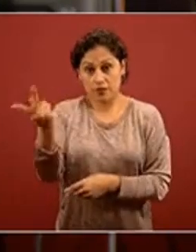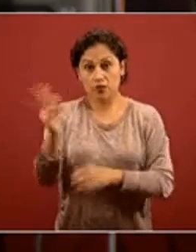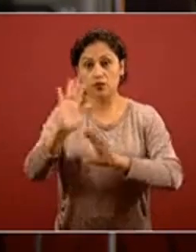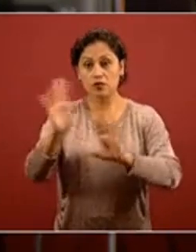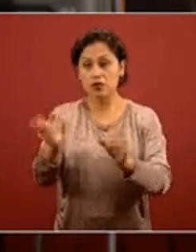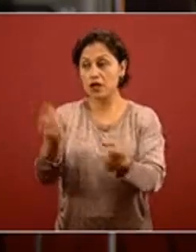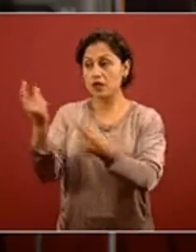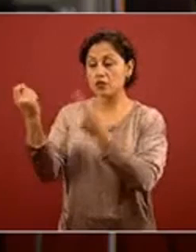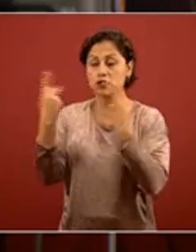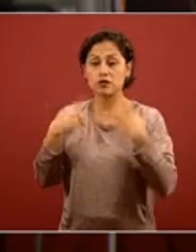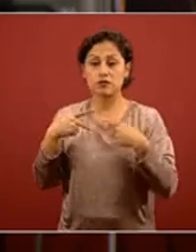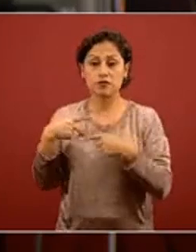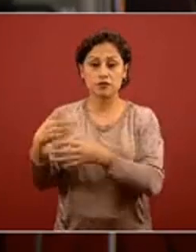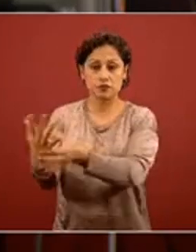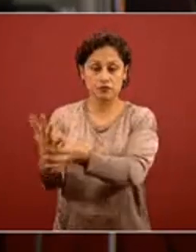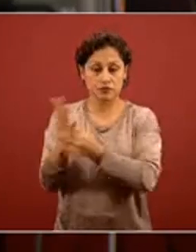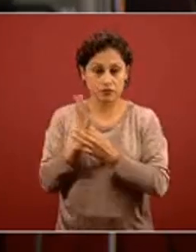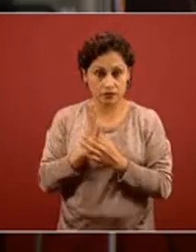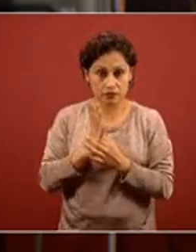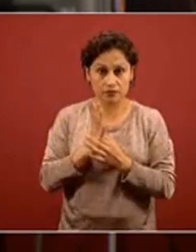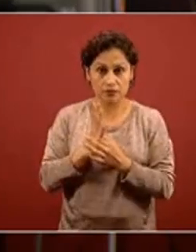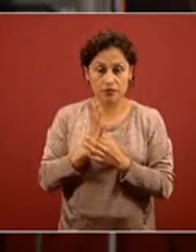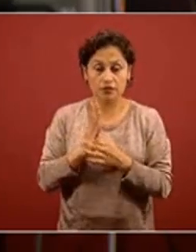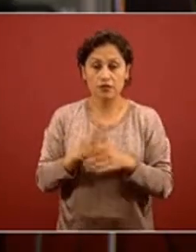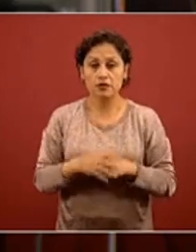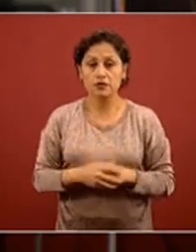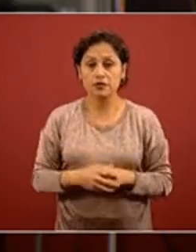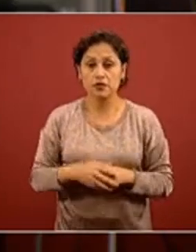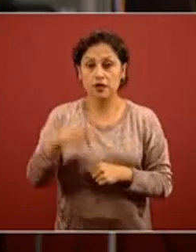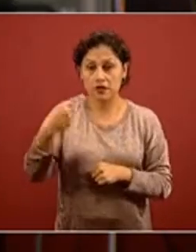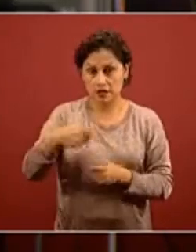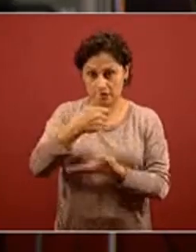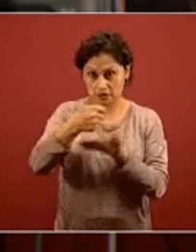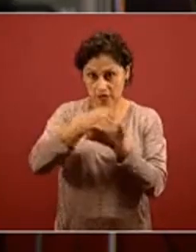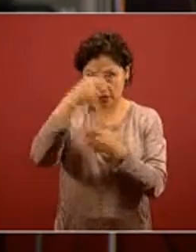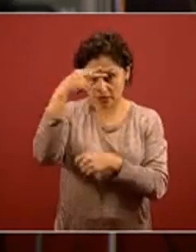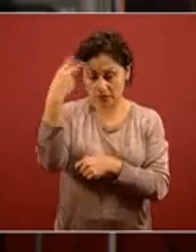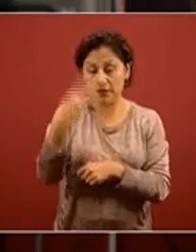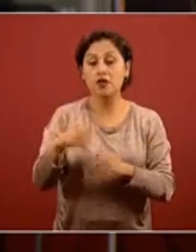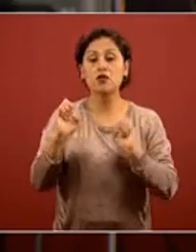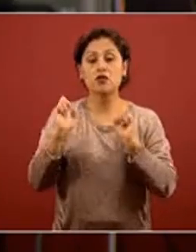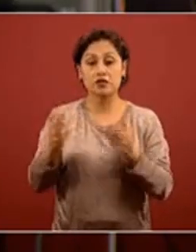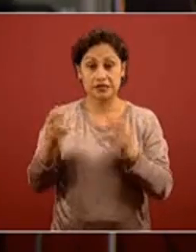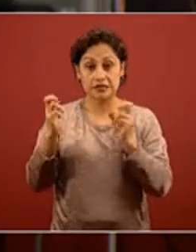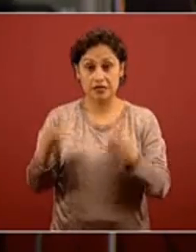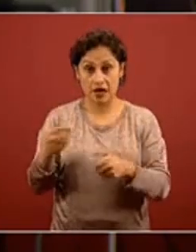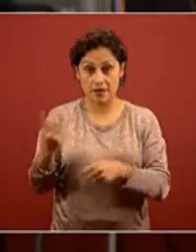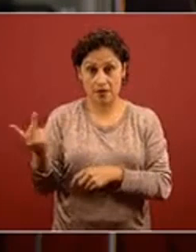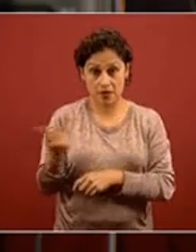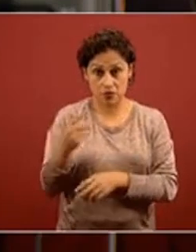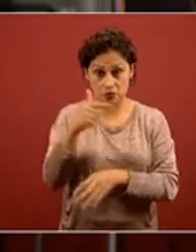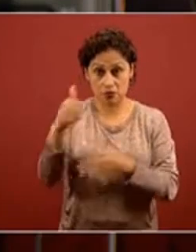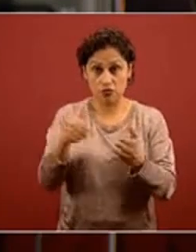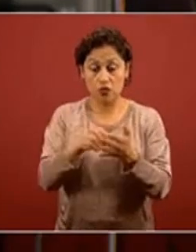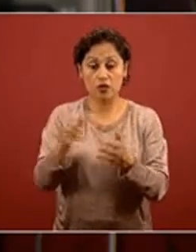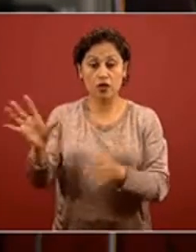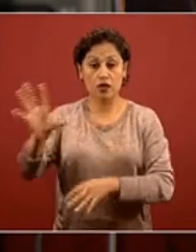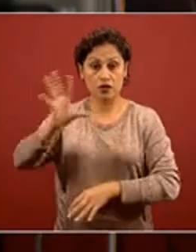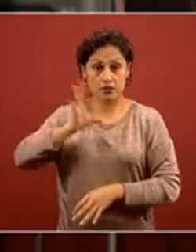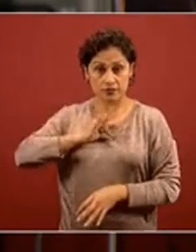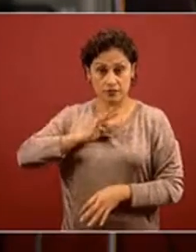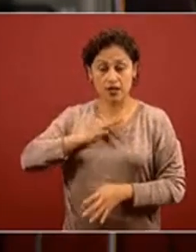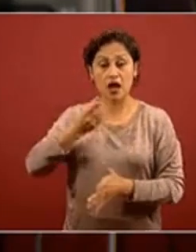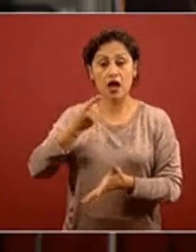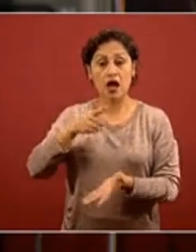e información en Ciudad de México y en Chiapas de acciones de